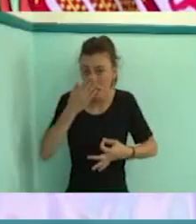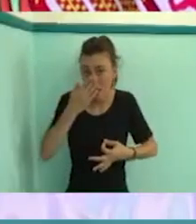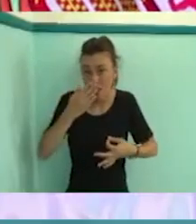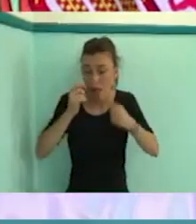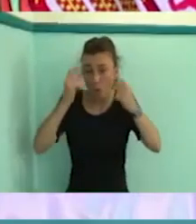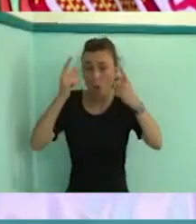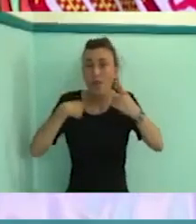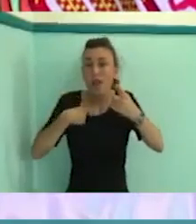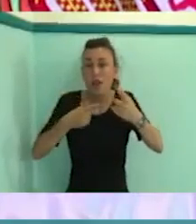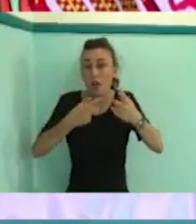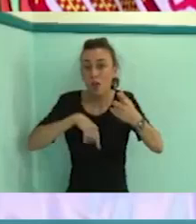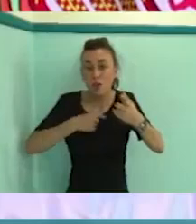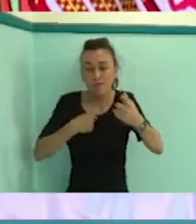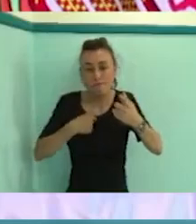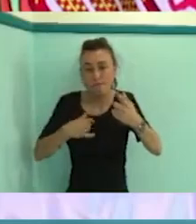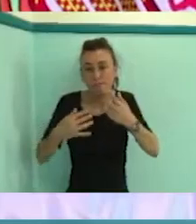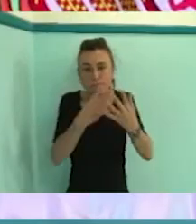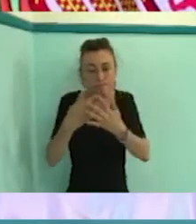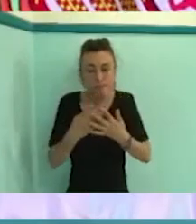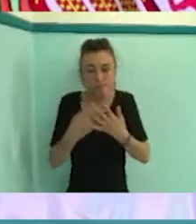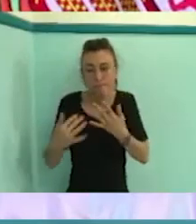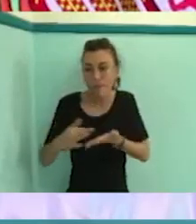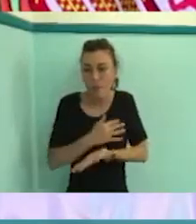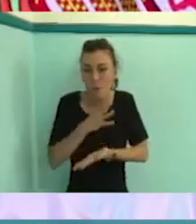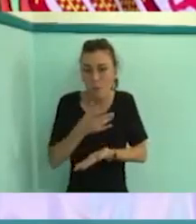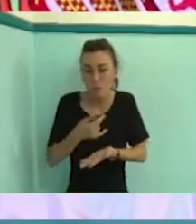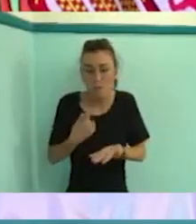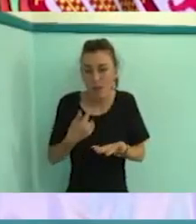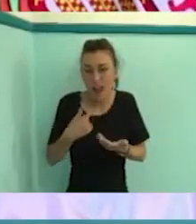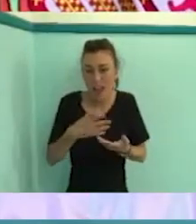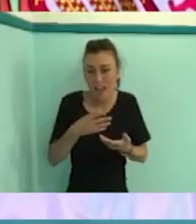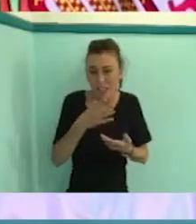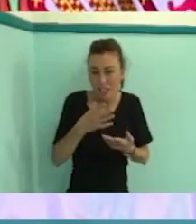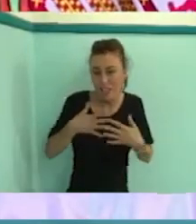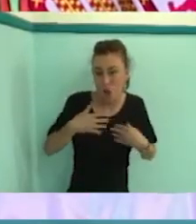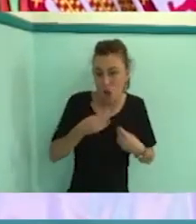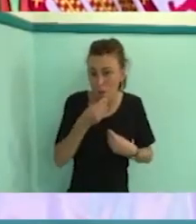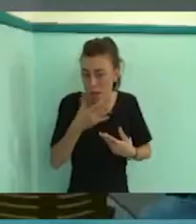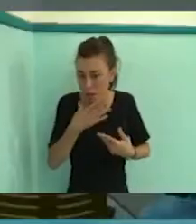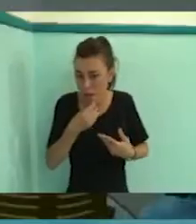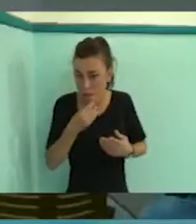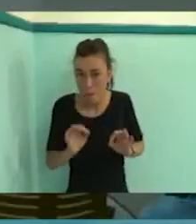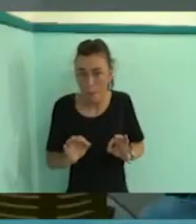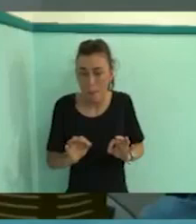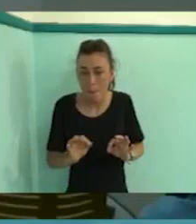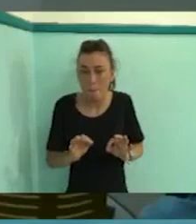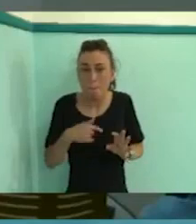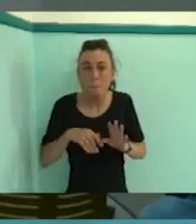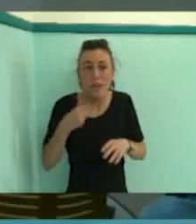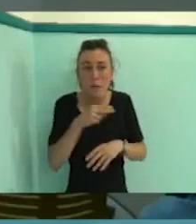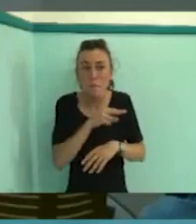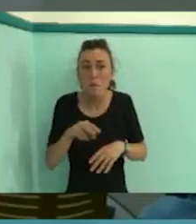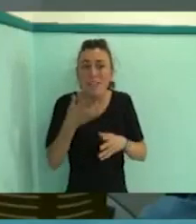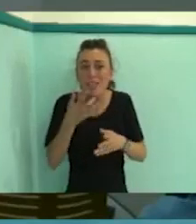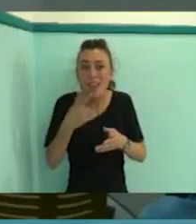a los límites a los que llegamos no no hay ningún panorama que cambiar las playas En todo caso el panorama que hay que cambiar es la que deja la gente cuando por ejemplo las hogueras no sé qué eso